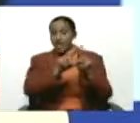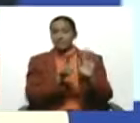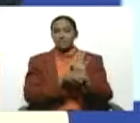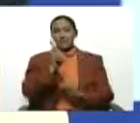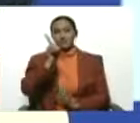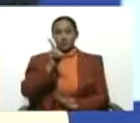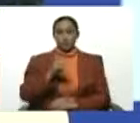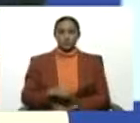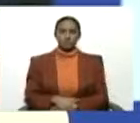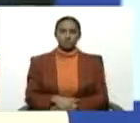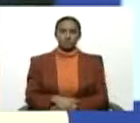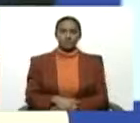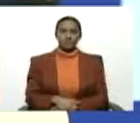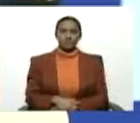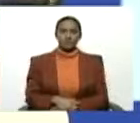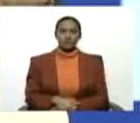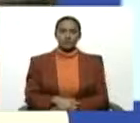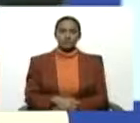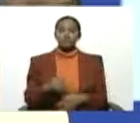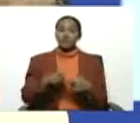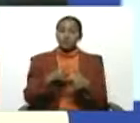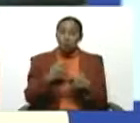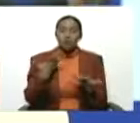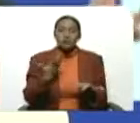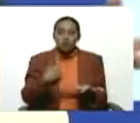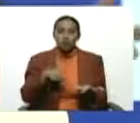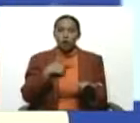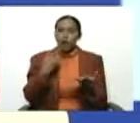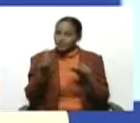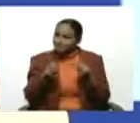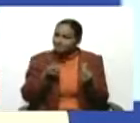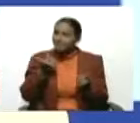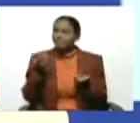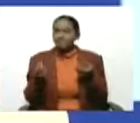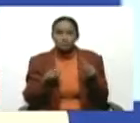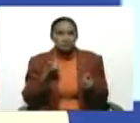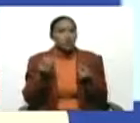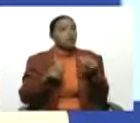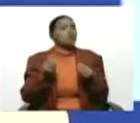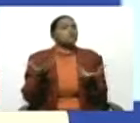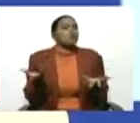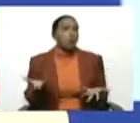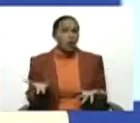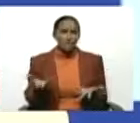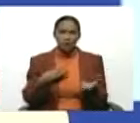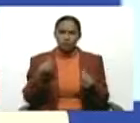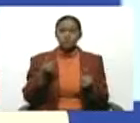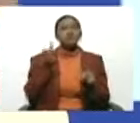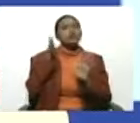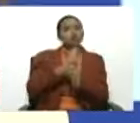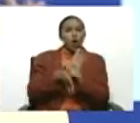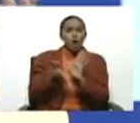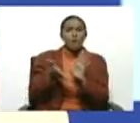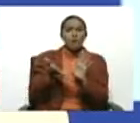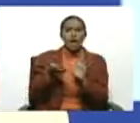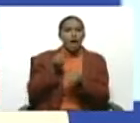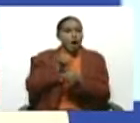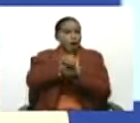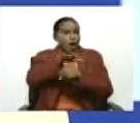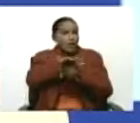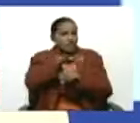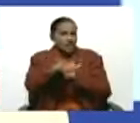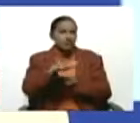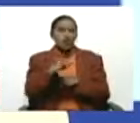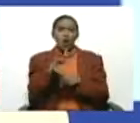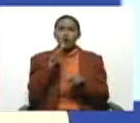supuesto estamos intentando tener digamos eh orientación a estrategia de exportación